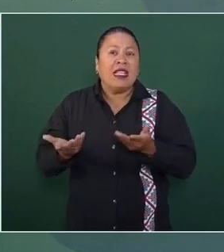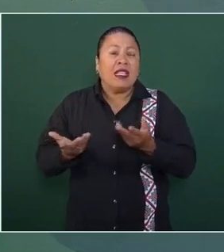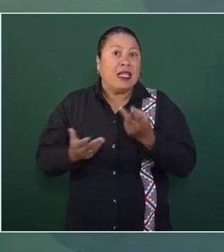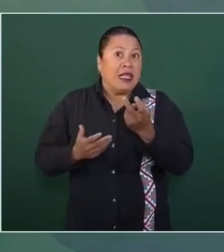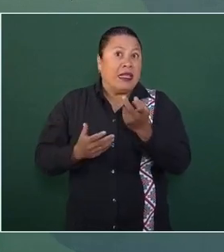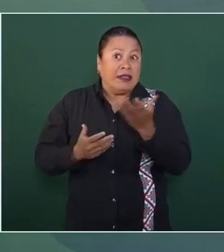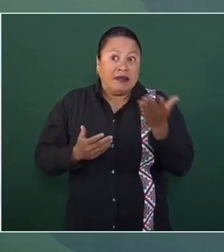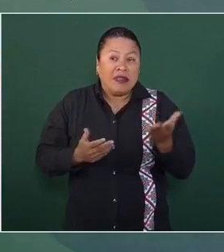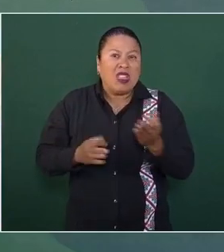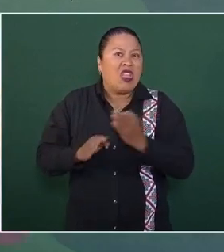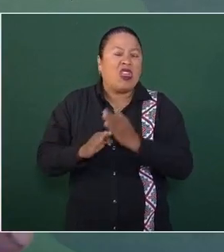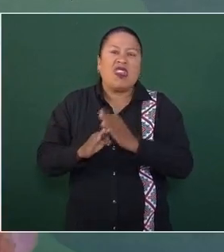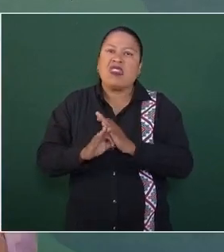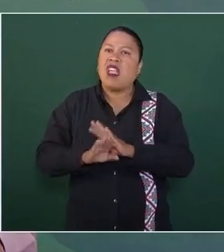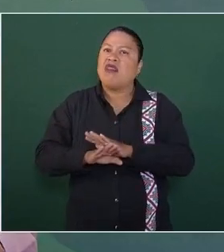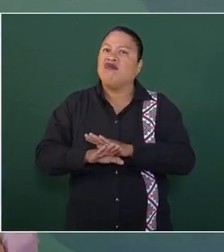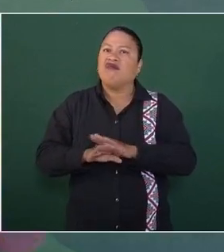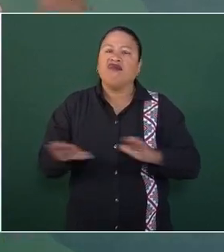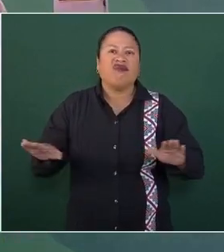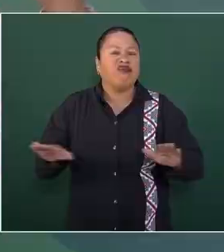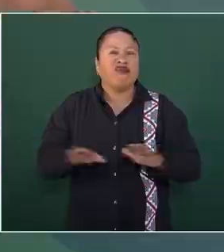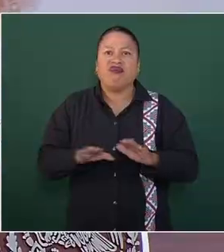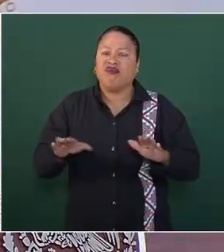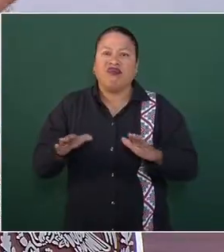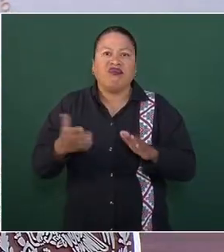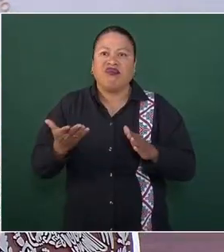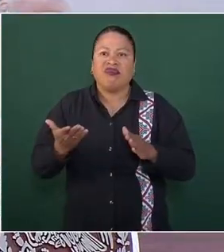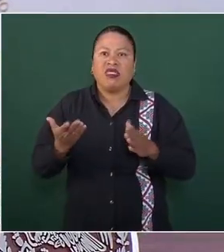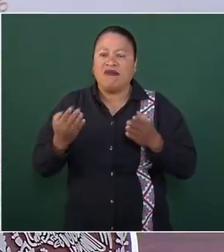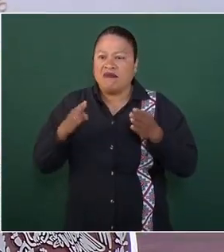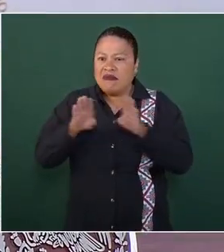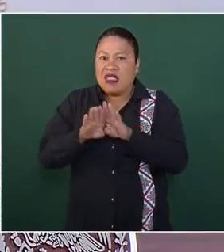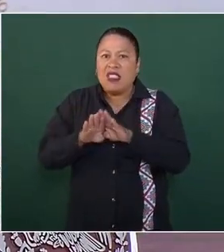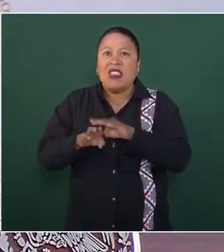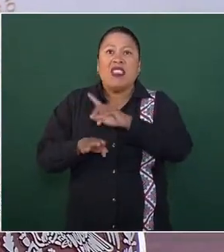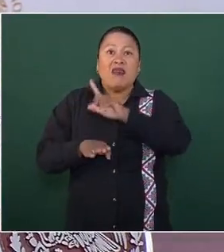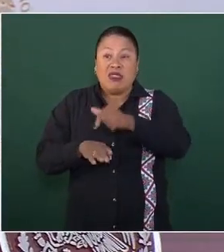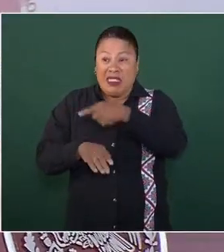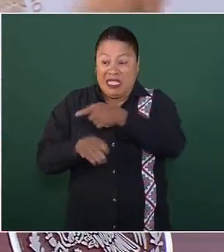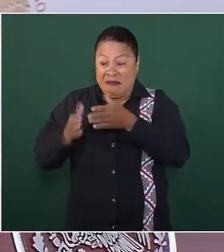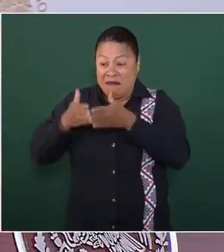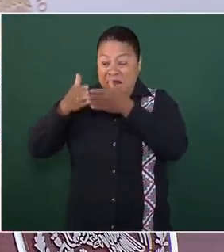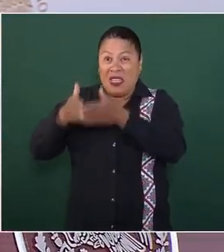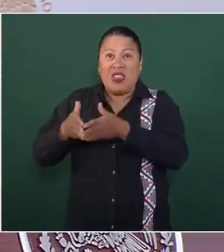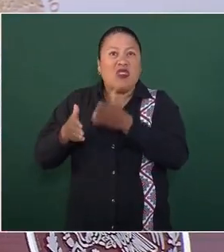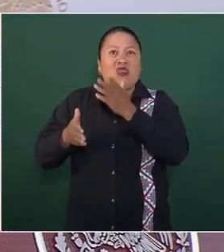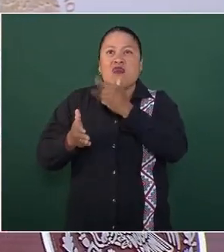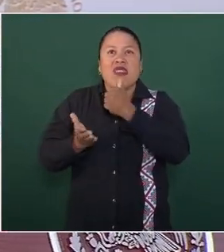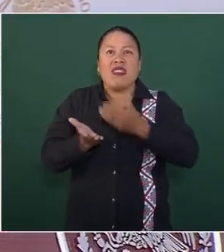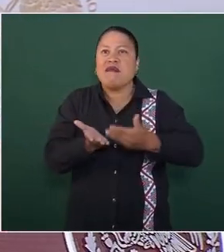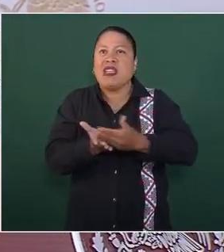está saturado y tardan muchos días los barcos en poder pasar